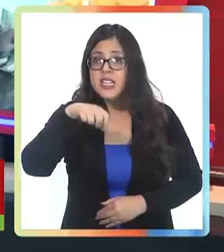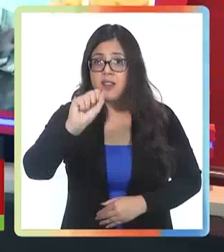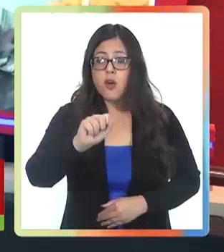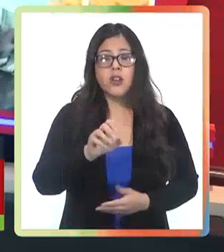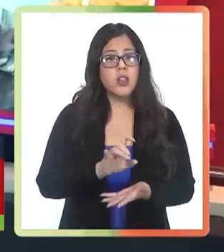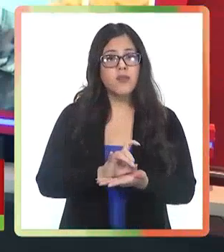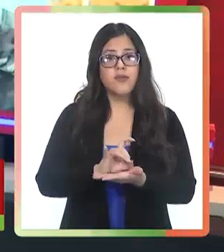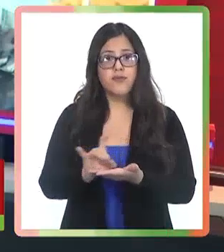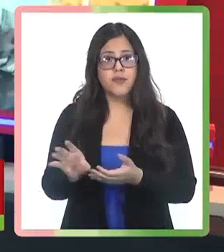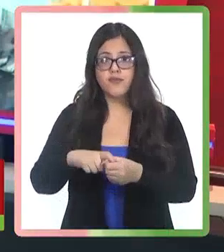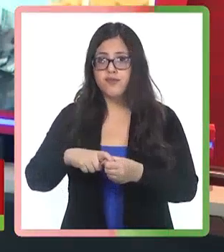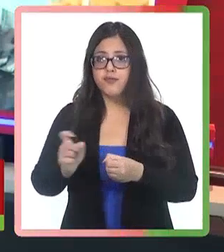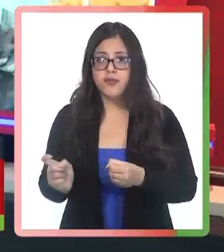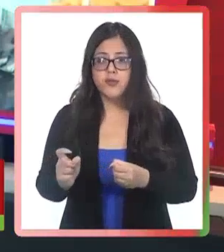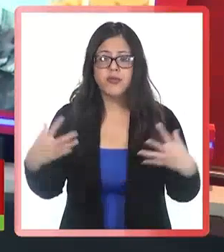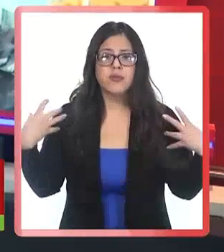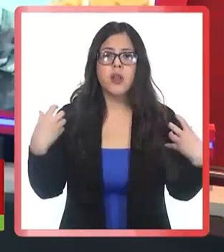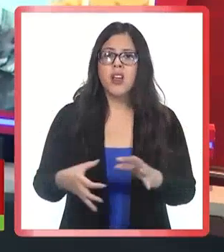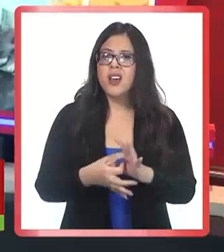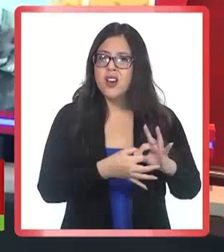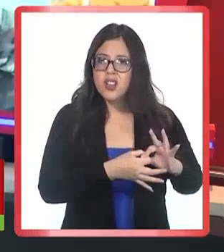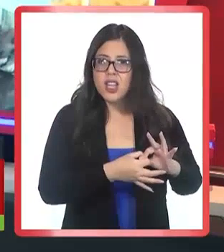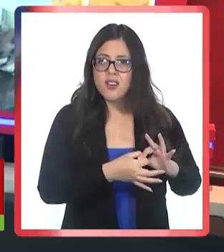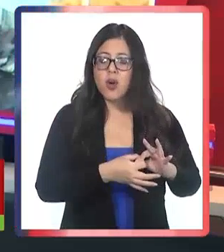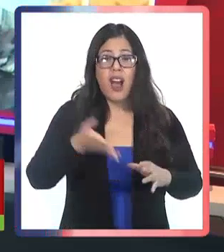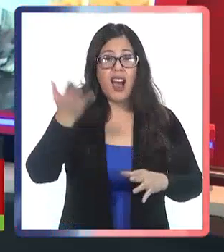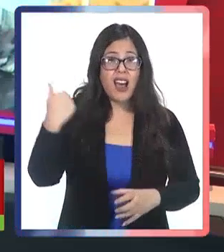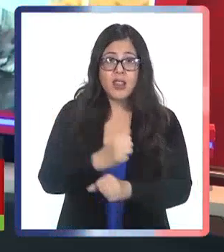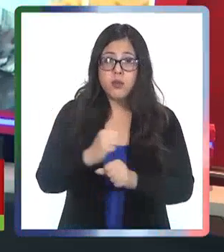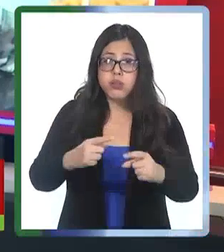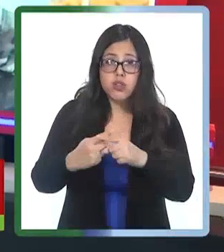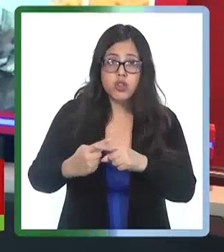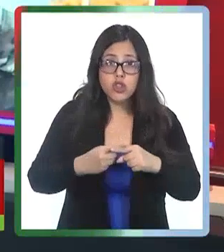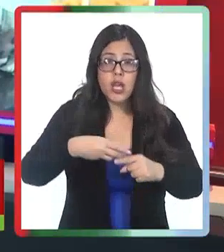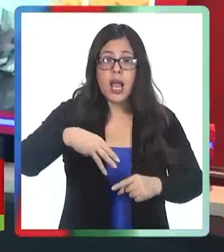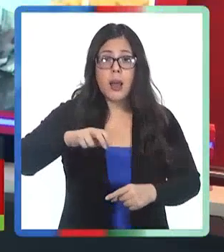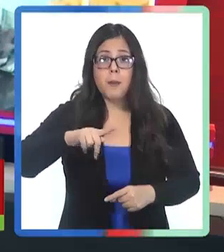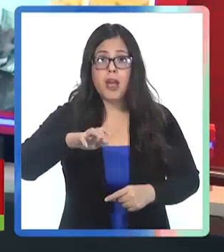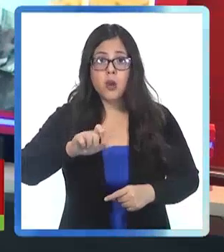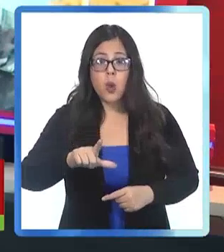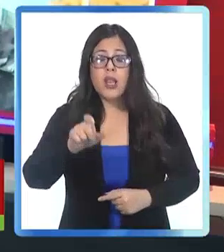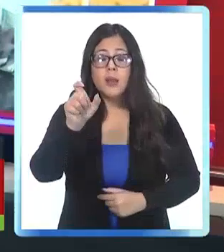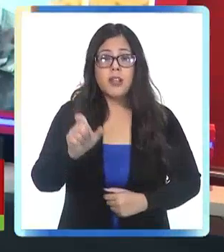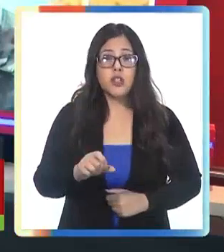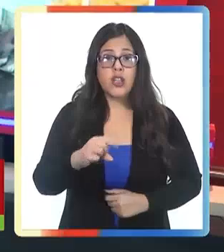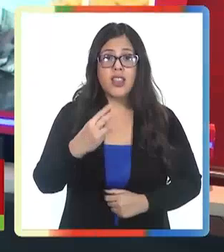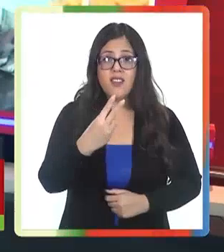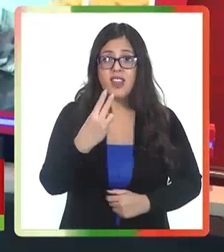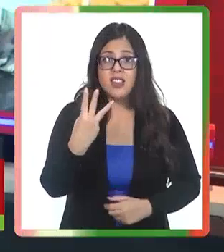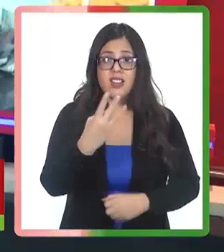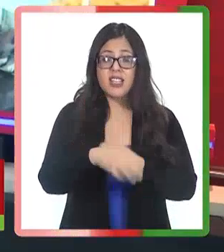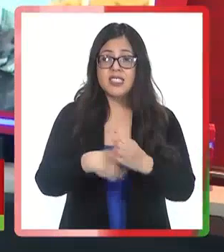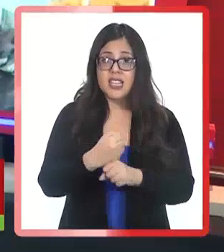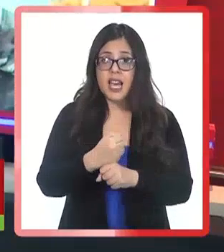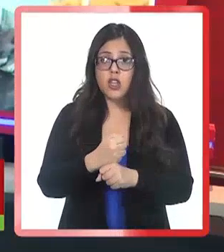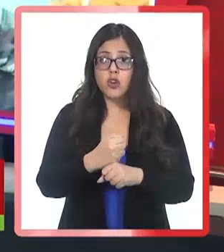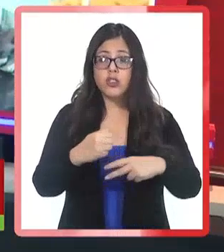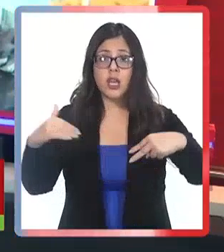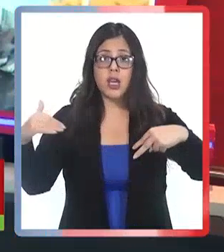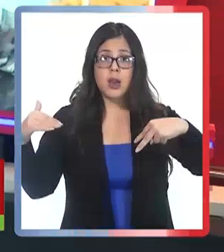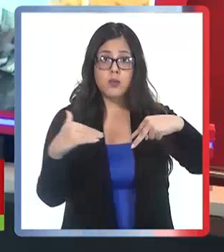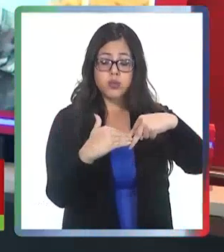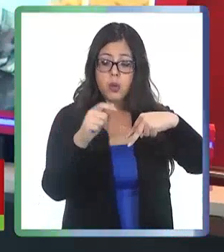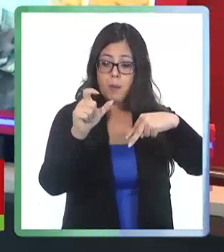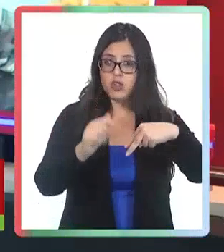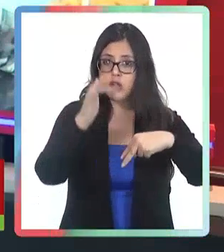decidió removerlo del cargo. ¿Por qué? En pleno estallido social, Manuel Rebolledo, de 23 años, fue atropellado por un